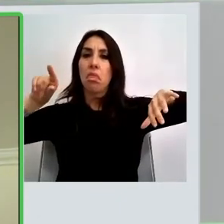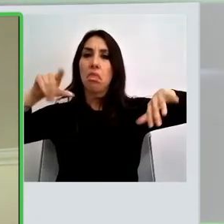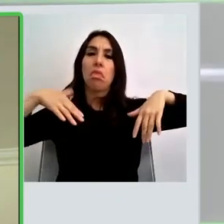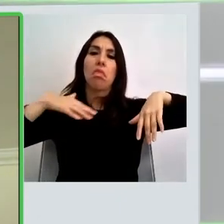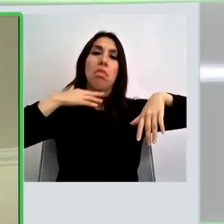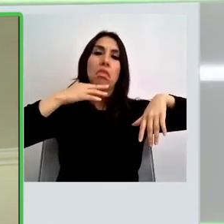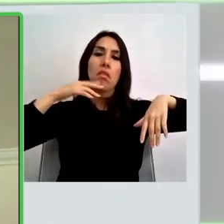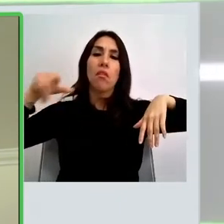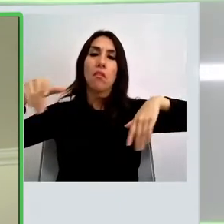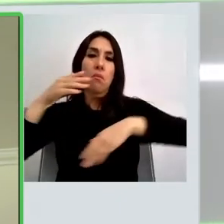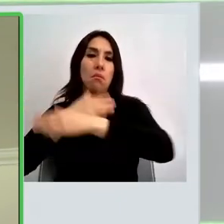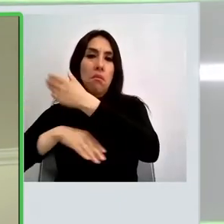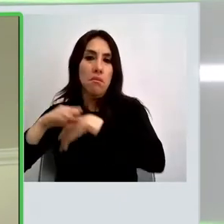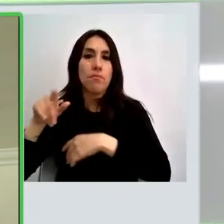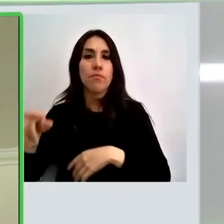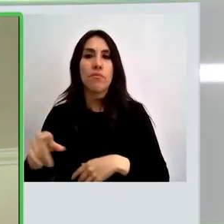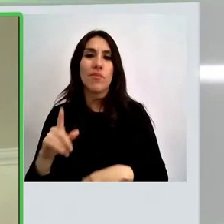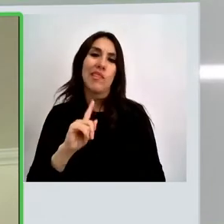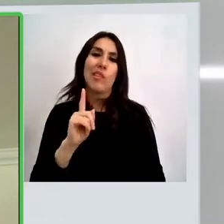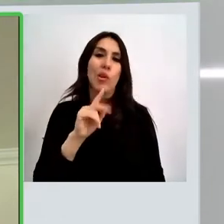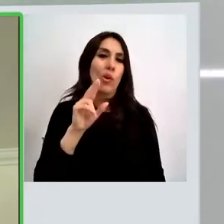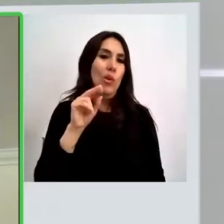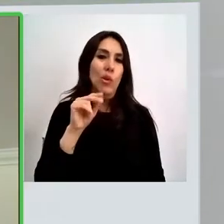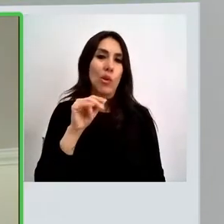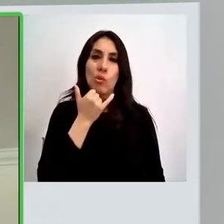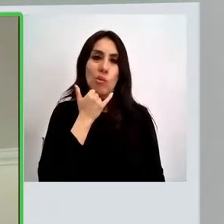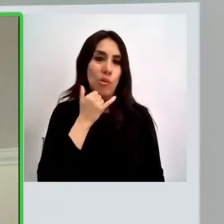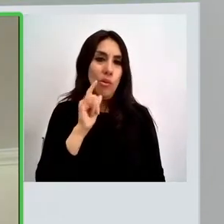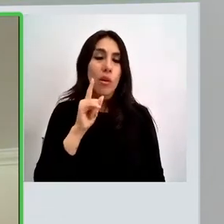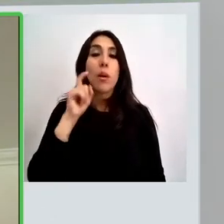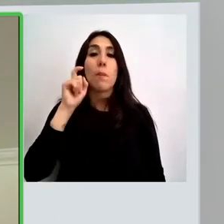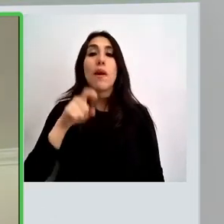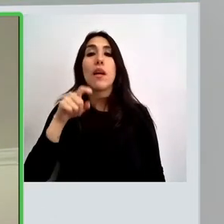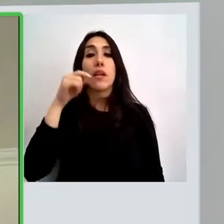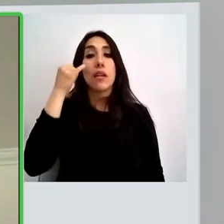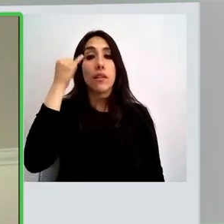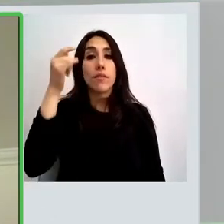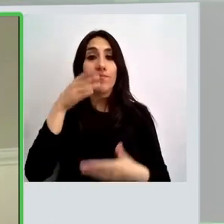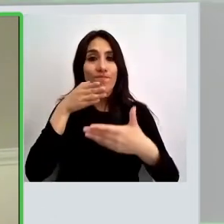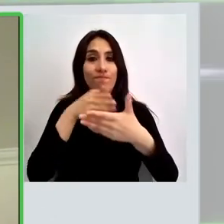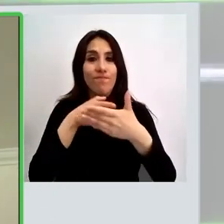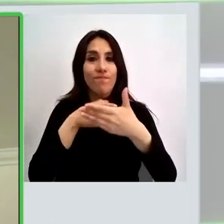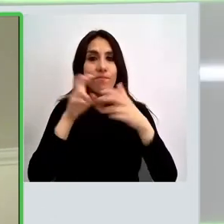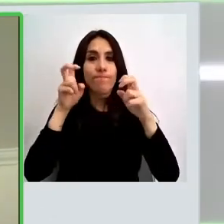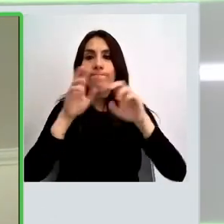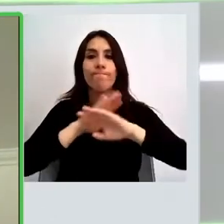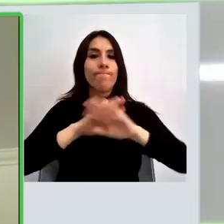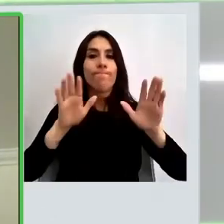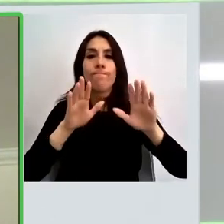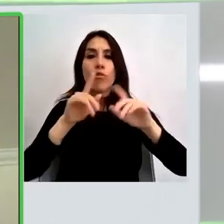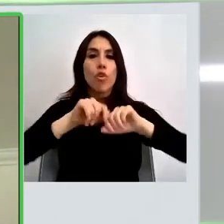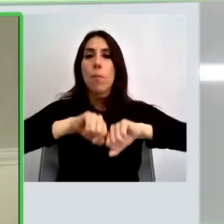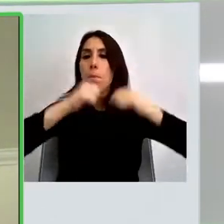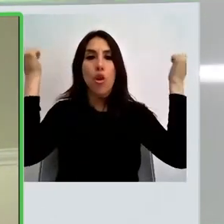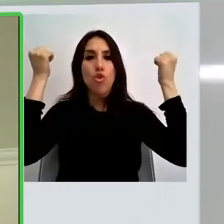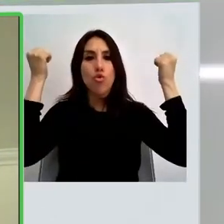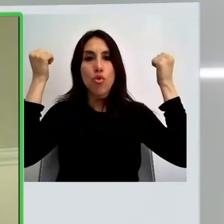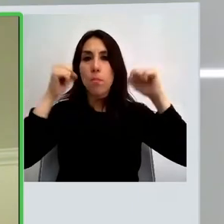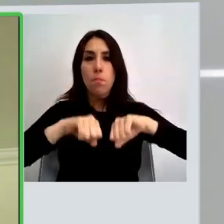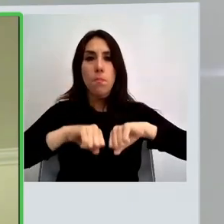era eliminar esas barreras incluir a las personas con discapacidad y estuvieron a la par con todas las demás